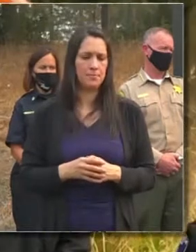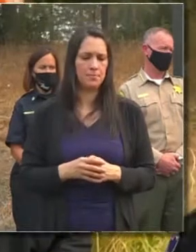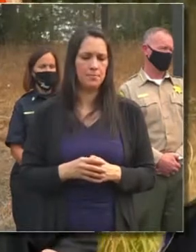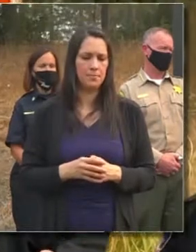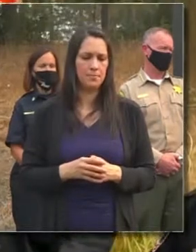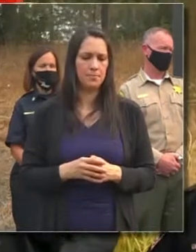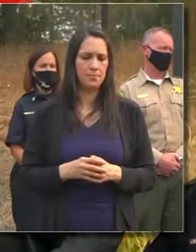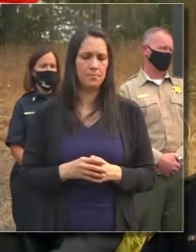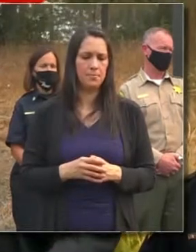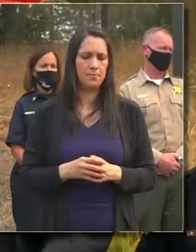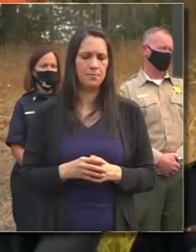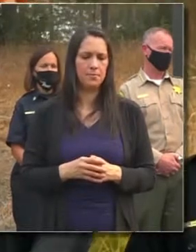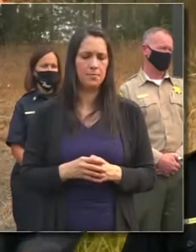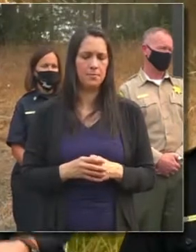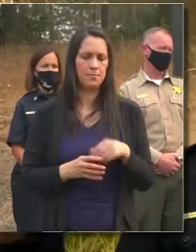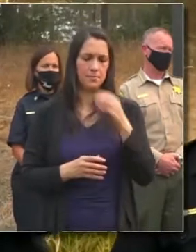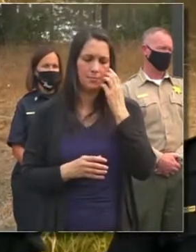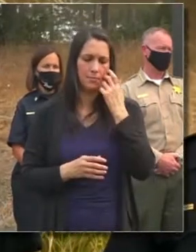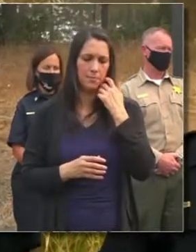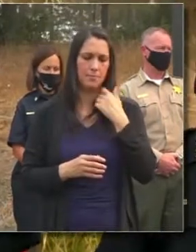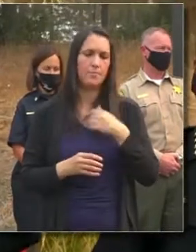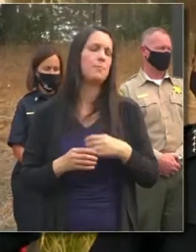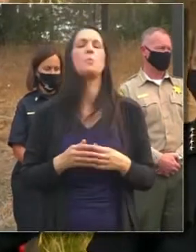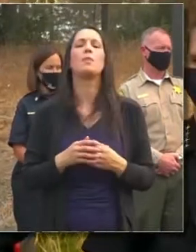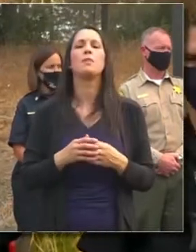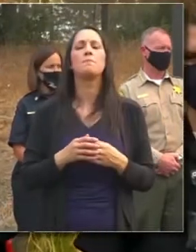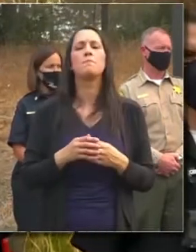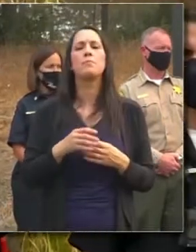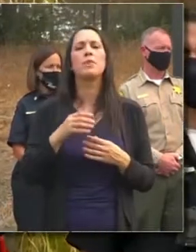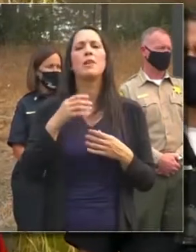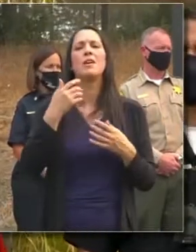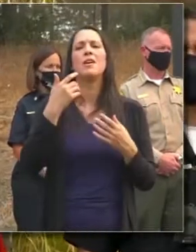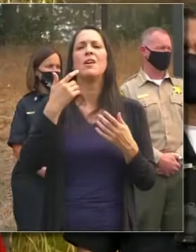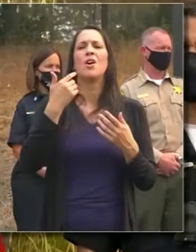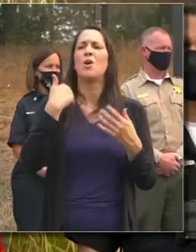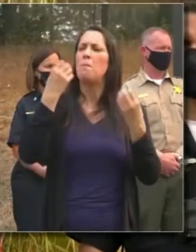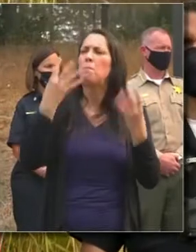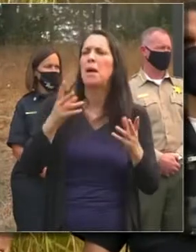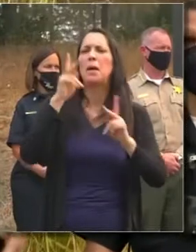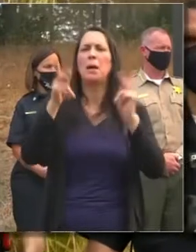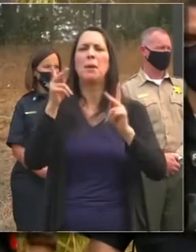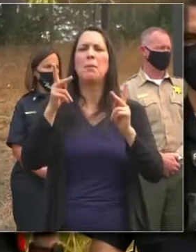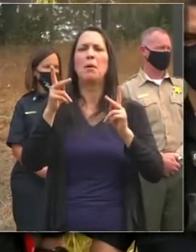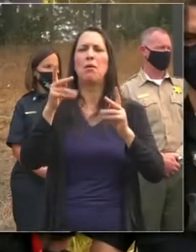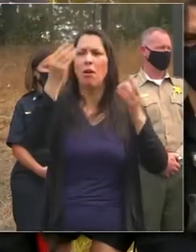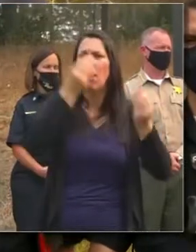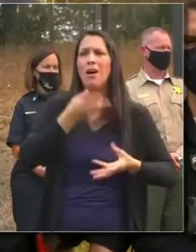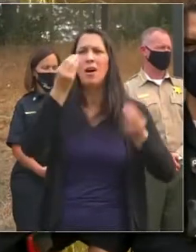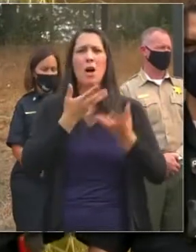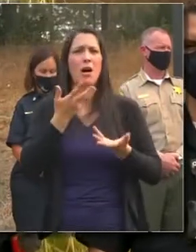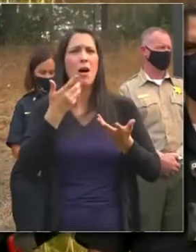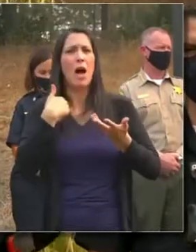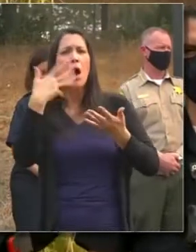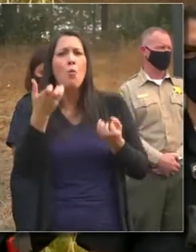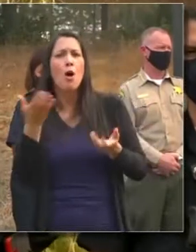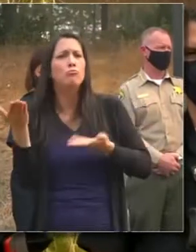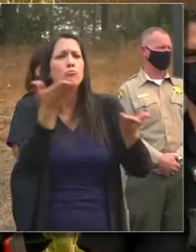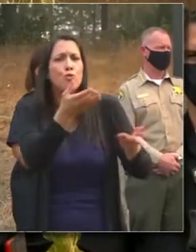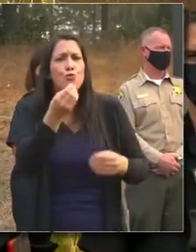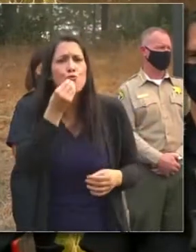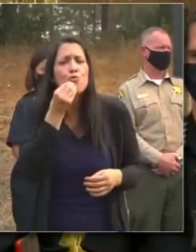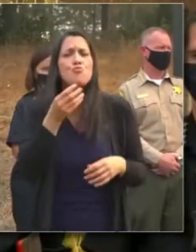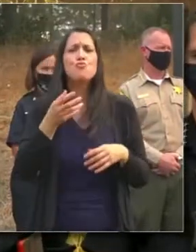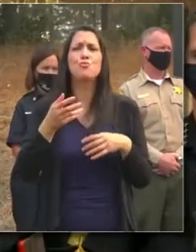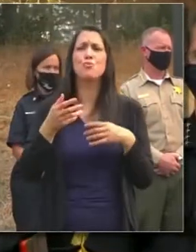bien y una nota final ha habido muchas personas que quieren entregar a ayudar mandar